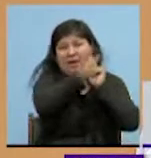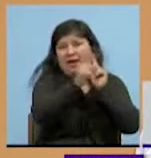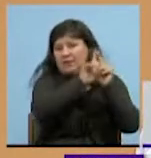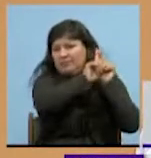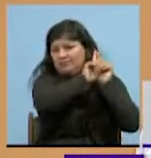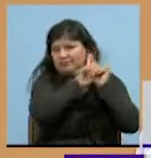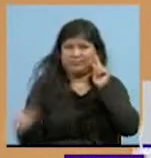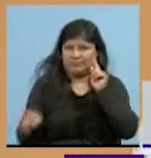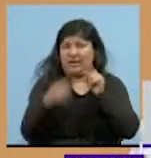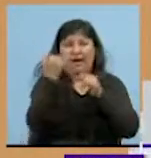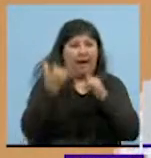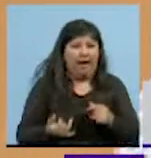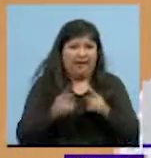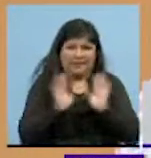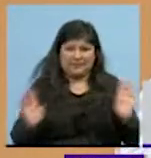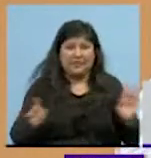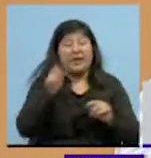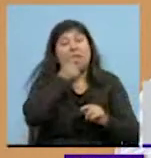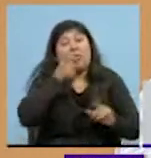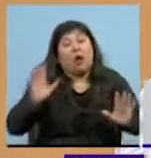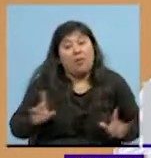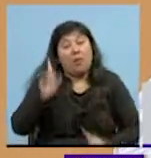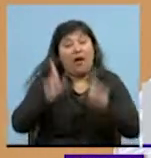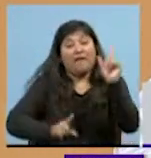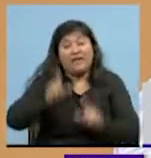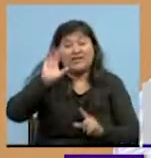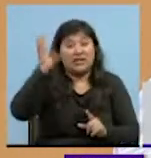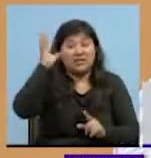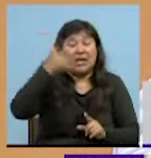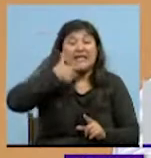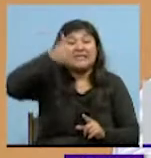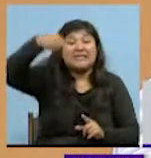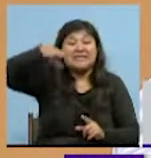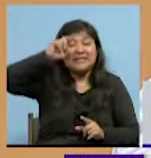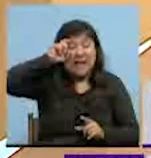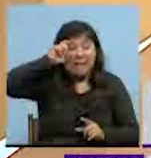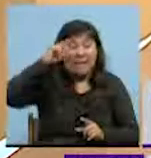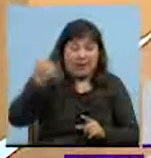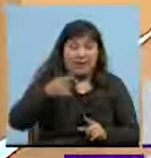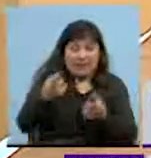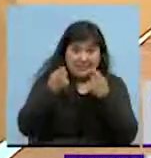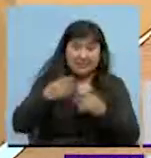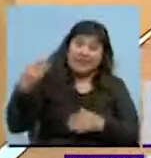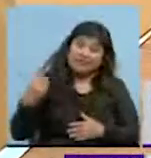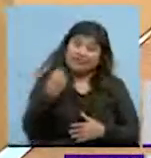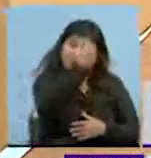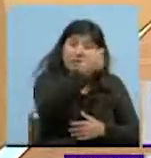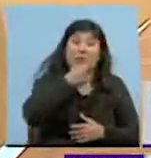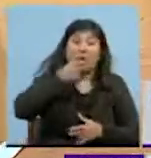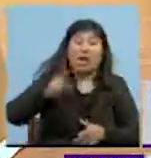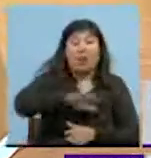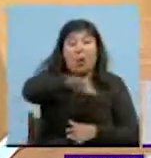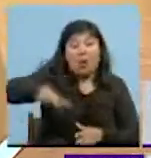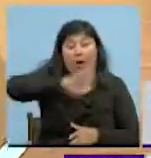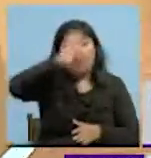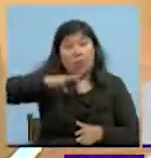necesita el SAME que está puesto, da orden a que Purmamarca, que tiene una ambulancia parada en el puesto de salud de Purmamarca, sube